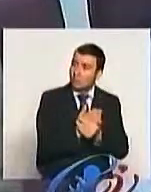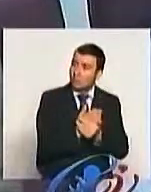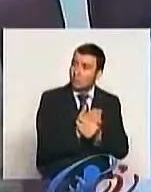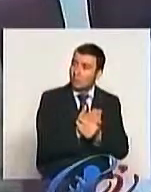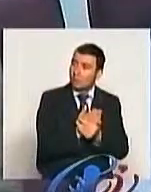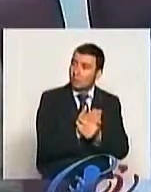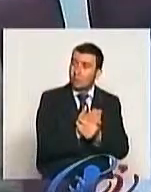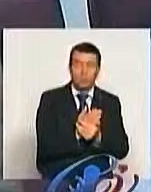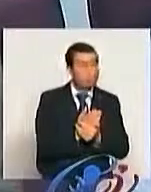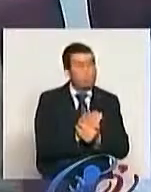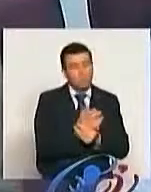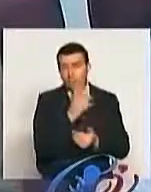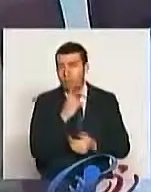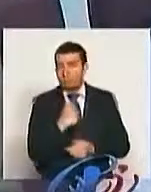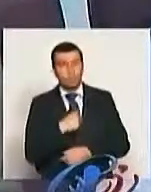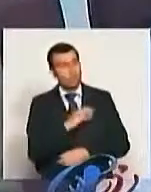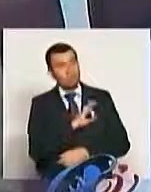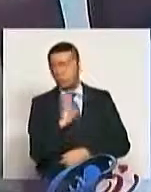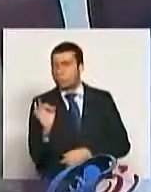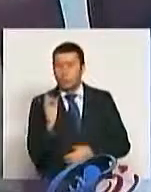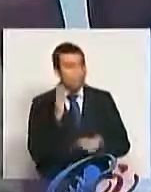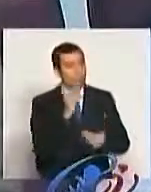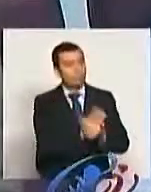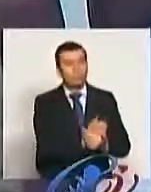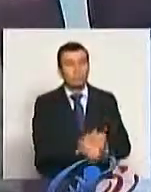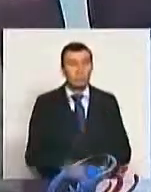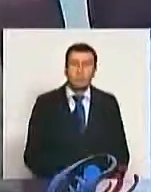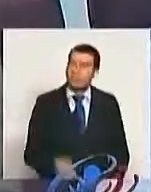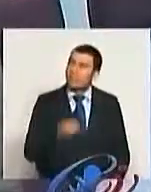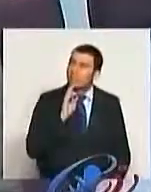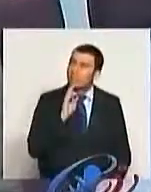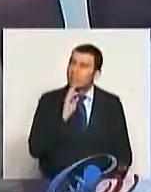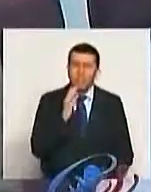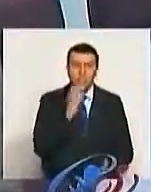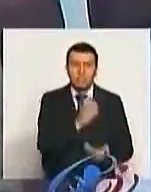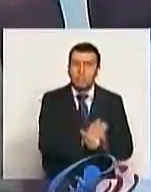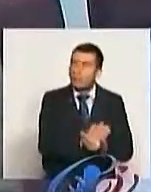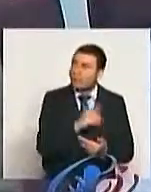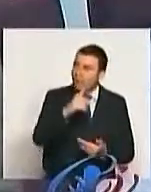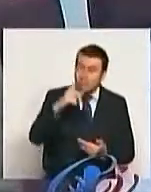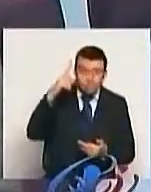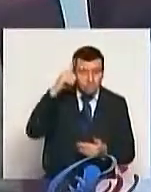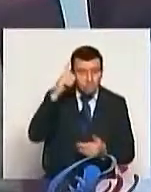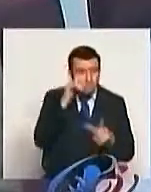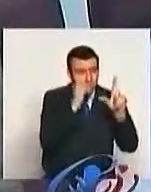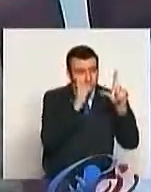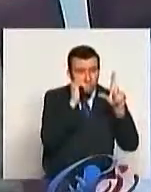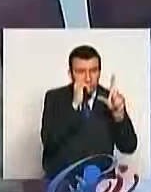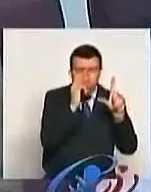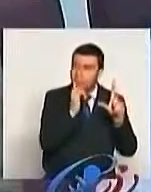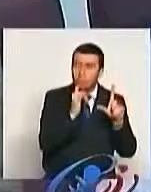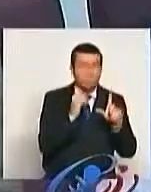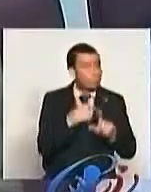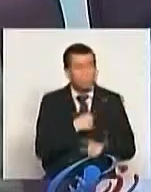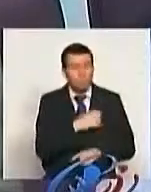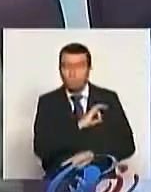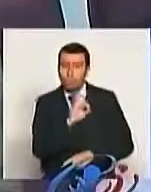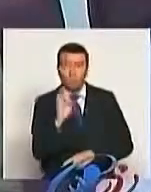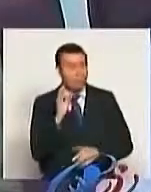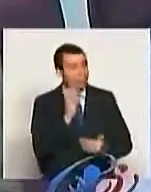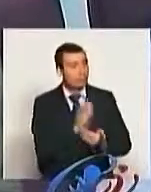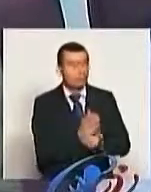No, doctor, yo nunca volví. Nunca volvió. ¿Y quién le ha hecho las citologías? No, doctor, tampoco, realmente nunca.